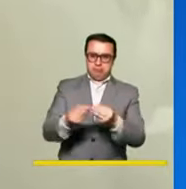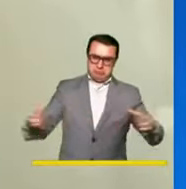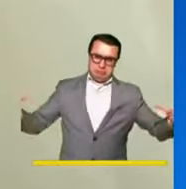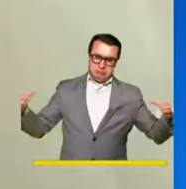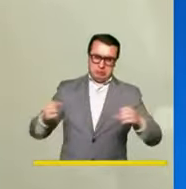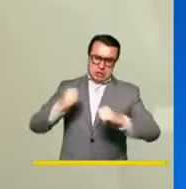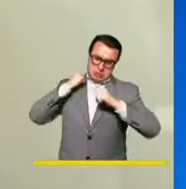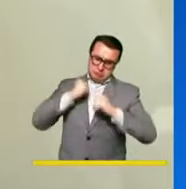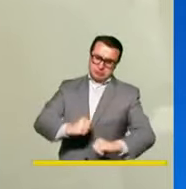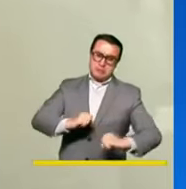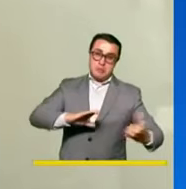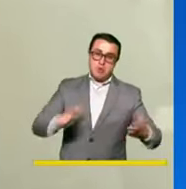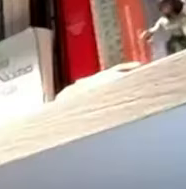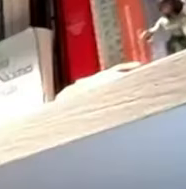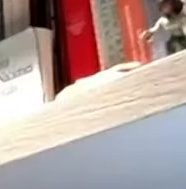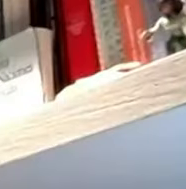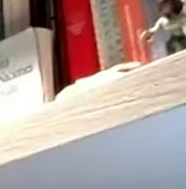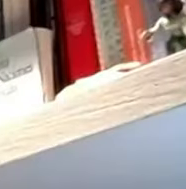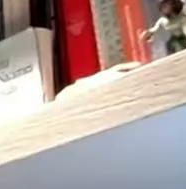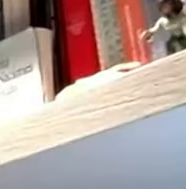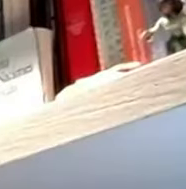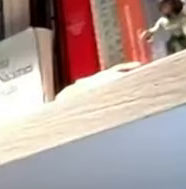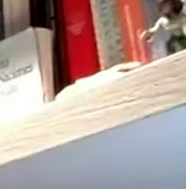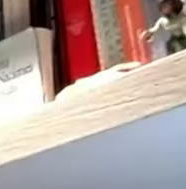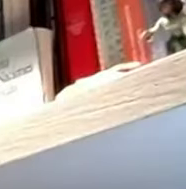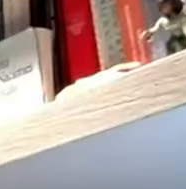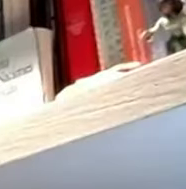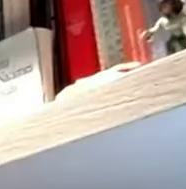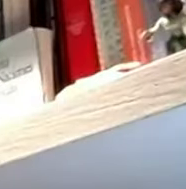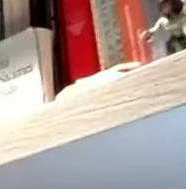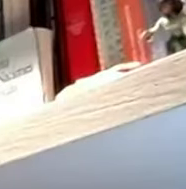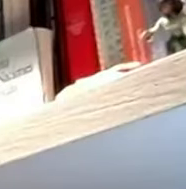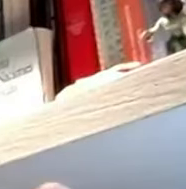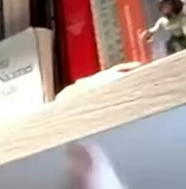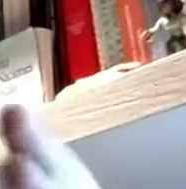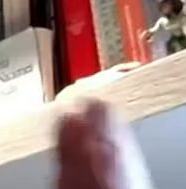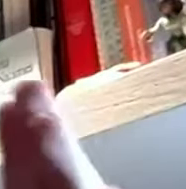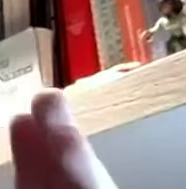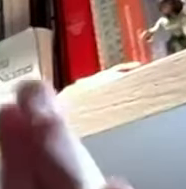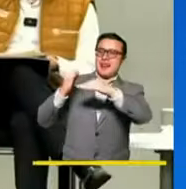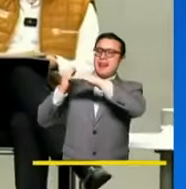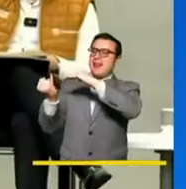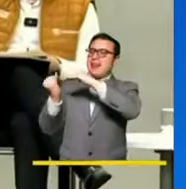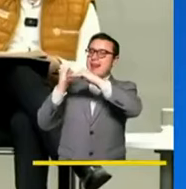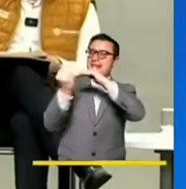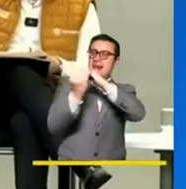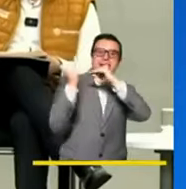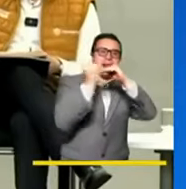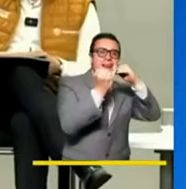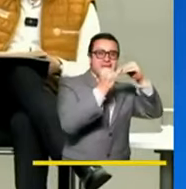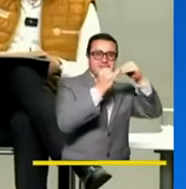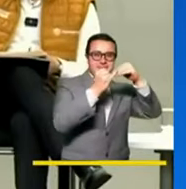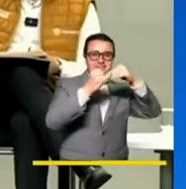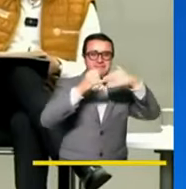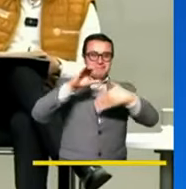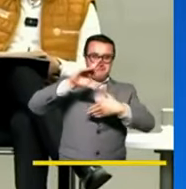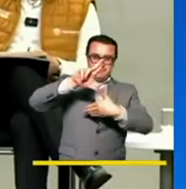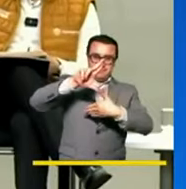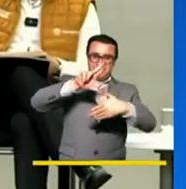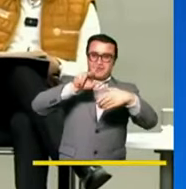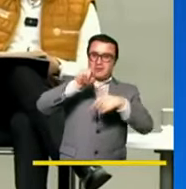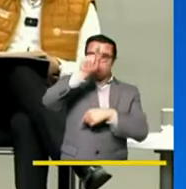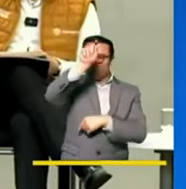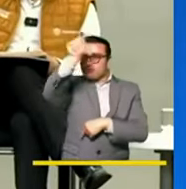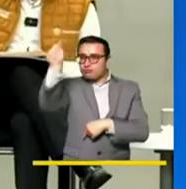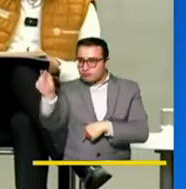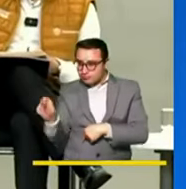gasolina del gobierno del presidente Gustavo Petro para adelantar la agenda legislativa de 30 proyectos claves que tenían es decir